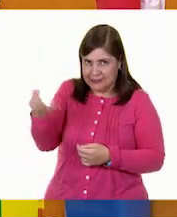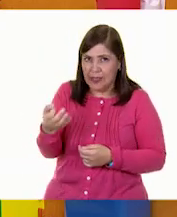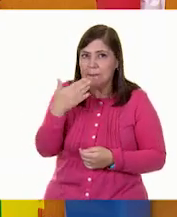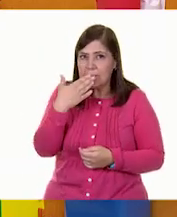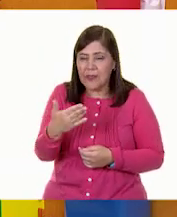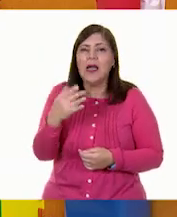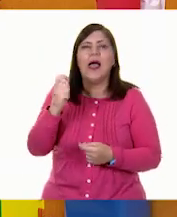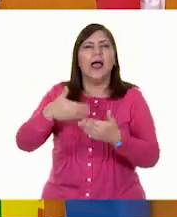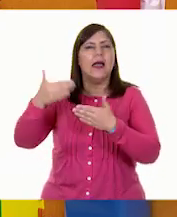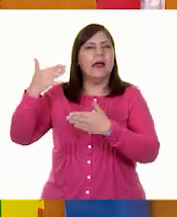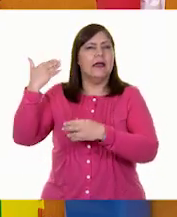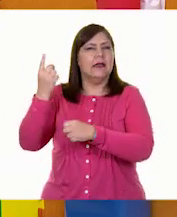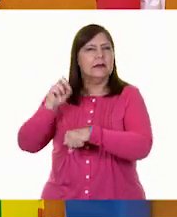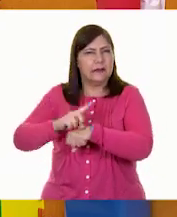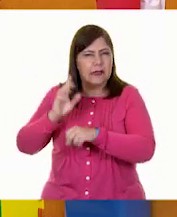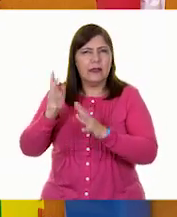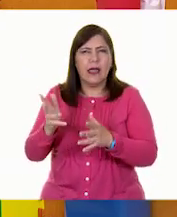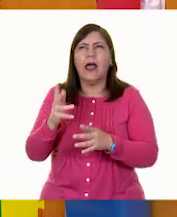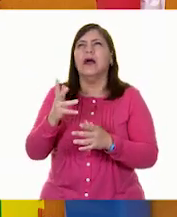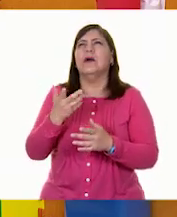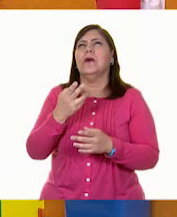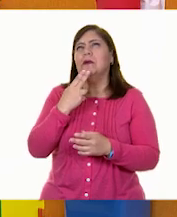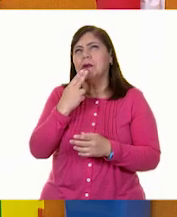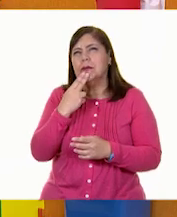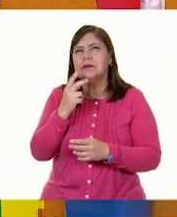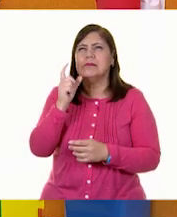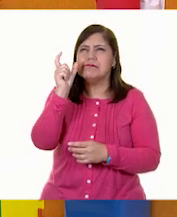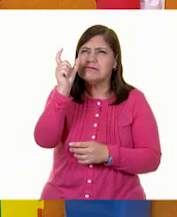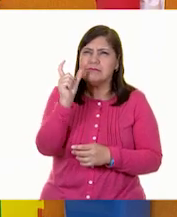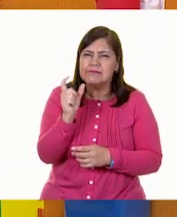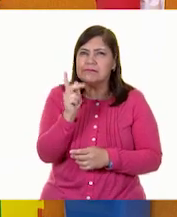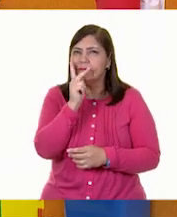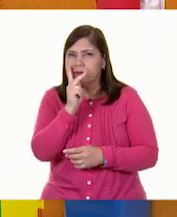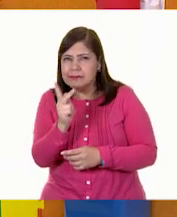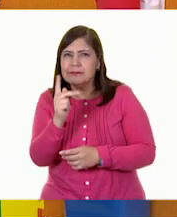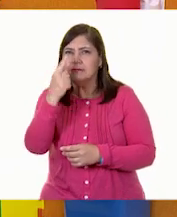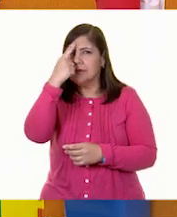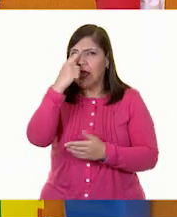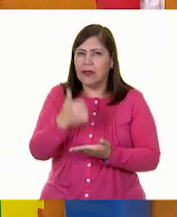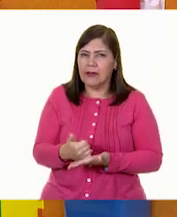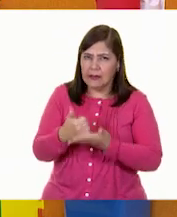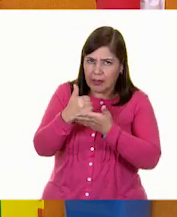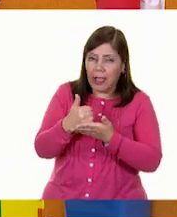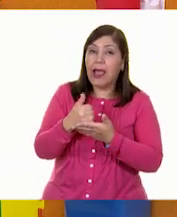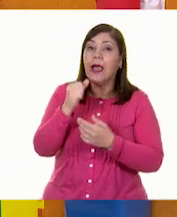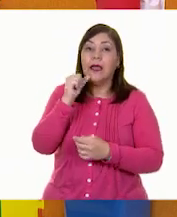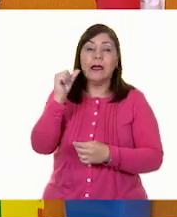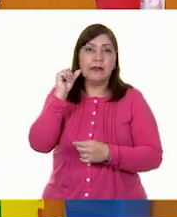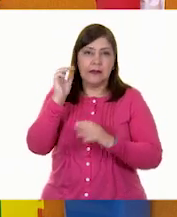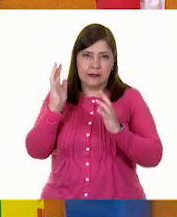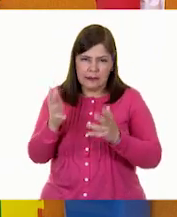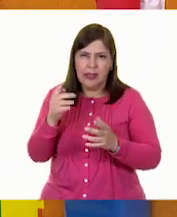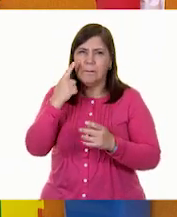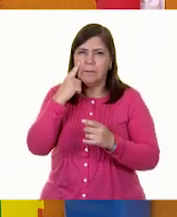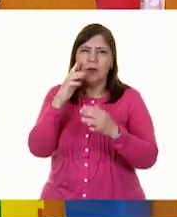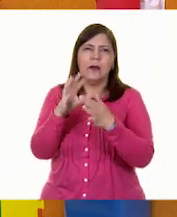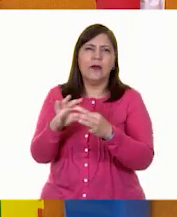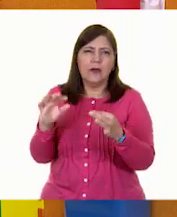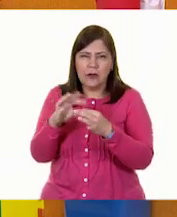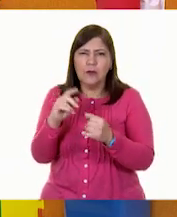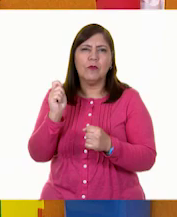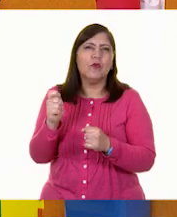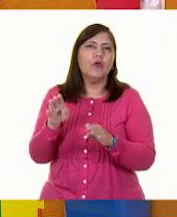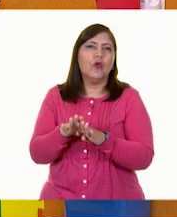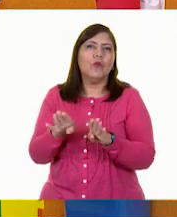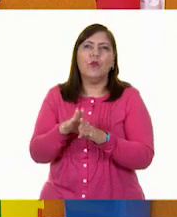pasados usamos palabras como para guiarnos, para ayudarnos. Ya el día de ayer vimos recursos que podemos